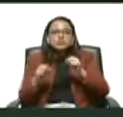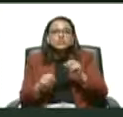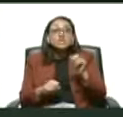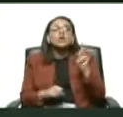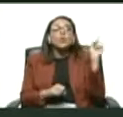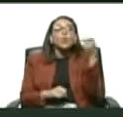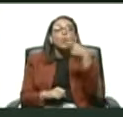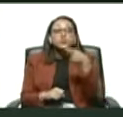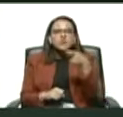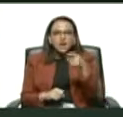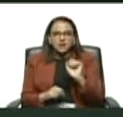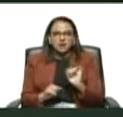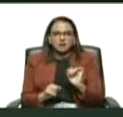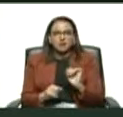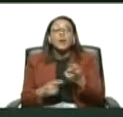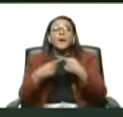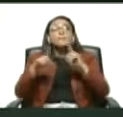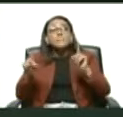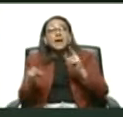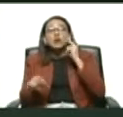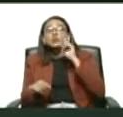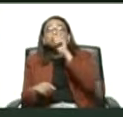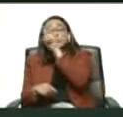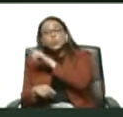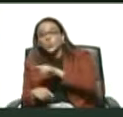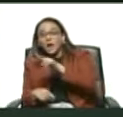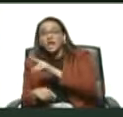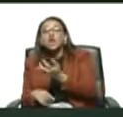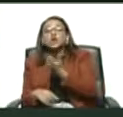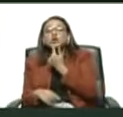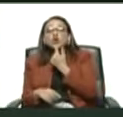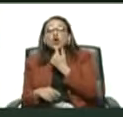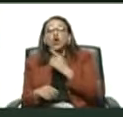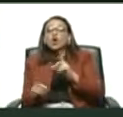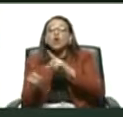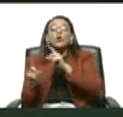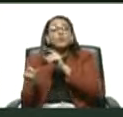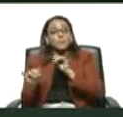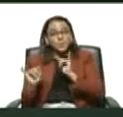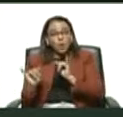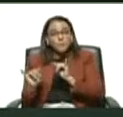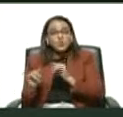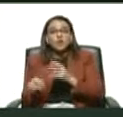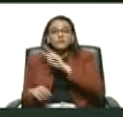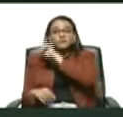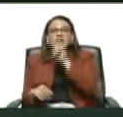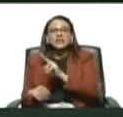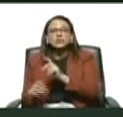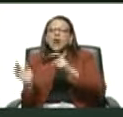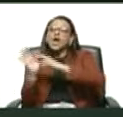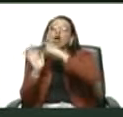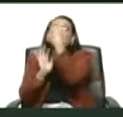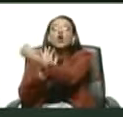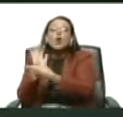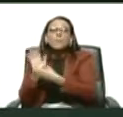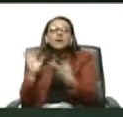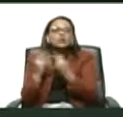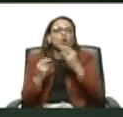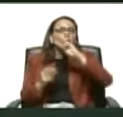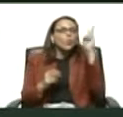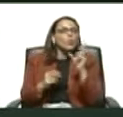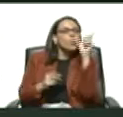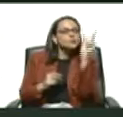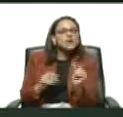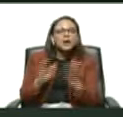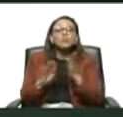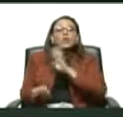Y ahí está el territorio de la República Bolivariana de Venezuela, íntegro, con su Guayana Esequiba, como debe ser, y como es, y